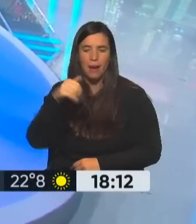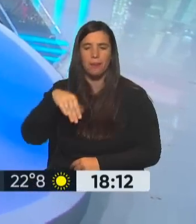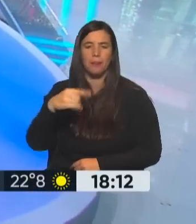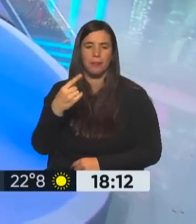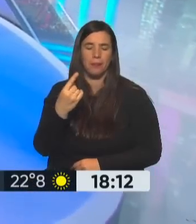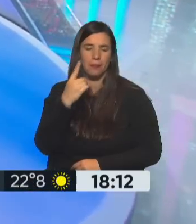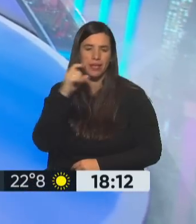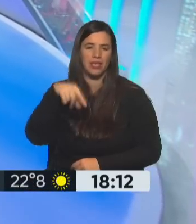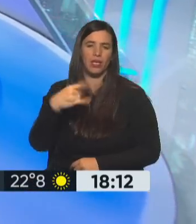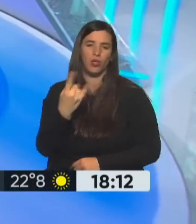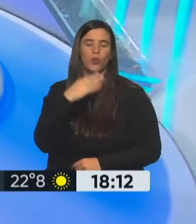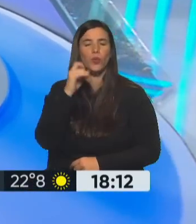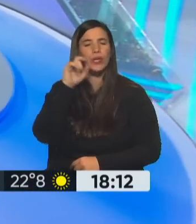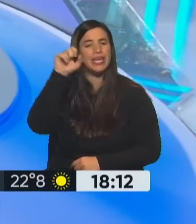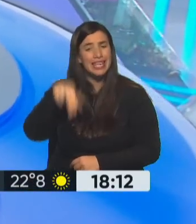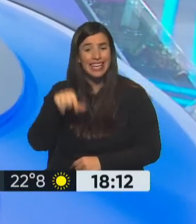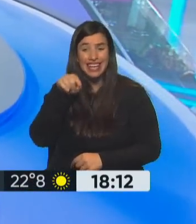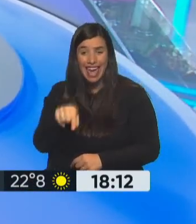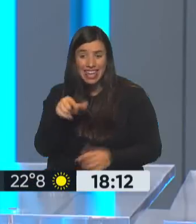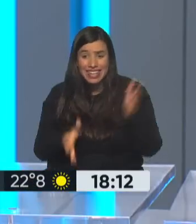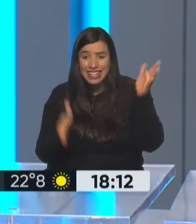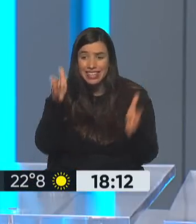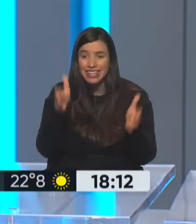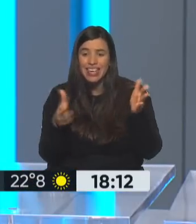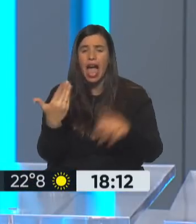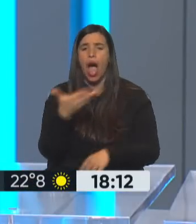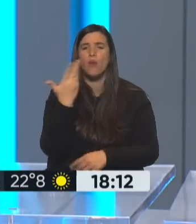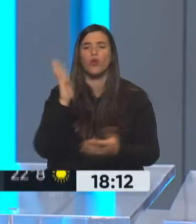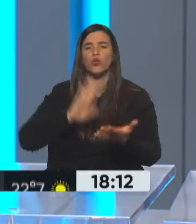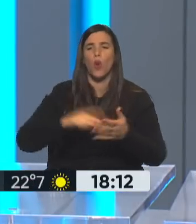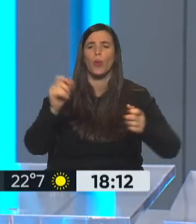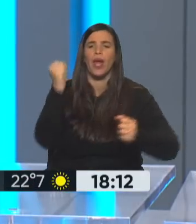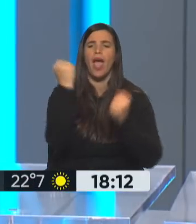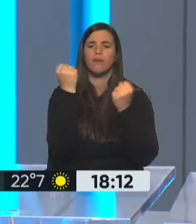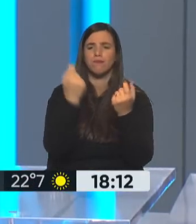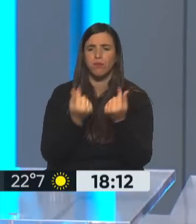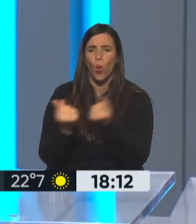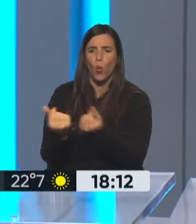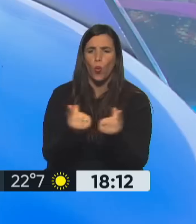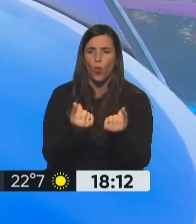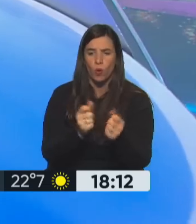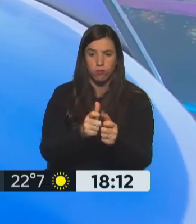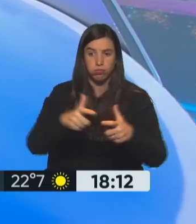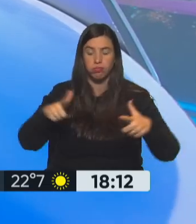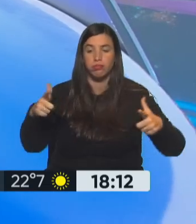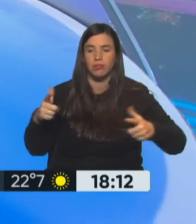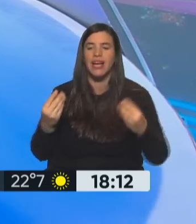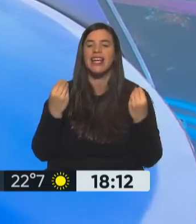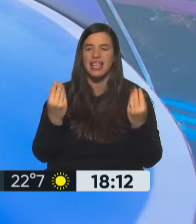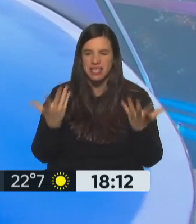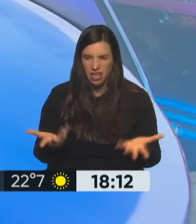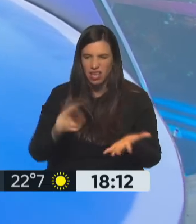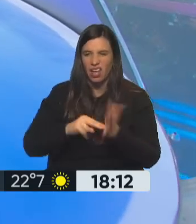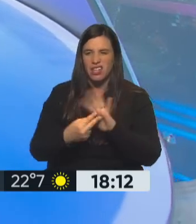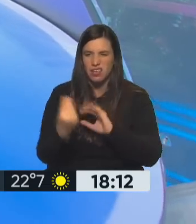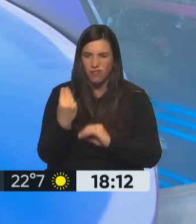expansión económica en ese marco. Expansión monetaria más precisamente. Expansión monetaria. Claro. Es decir, esto que significa la maquinita. Exactamente, la